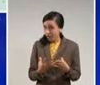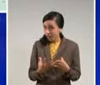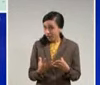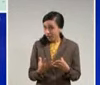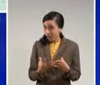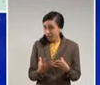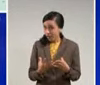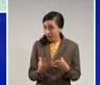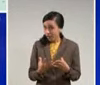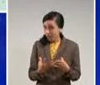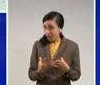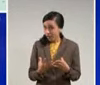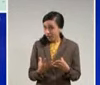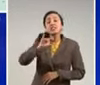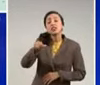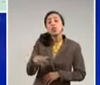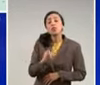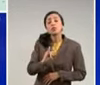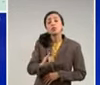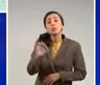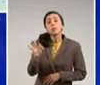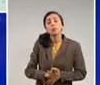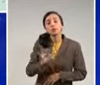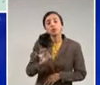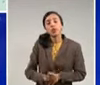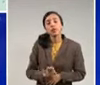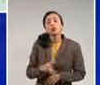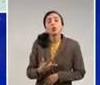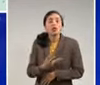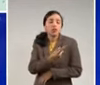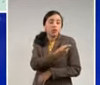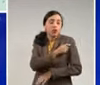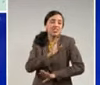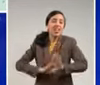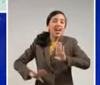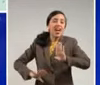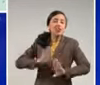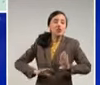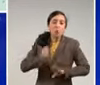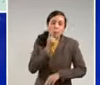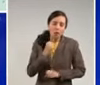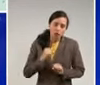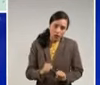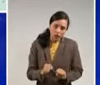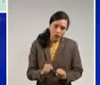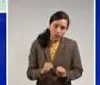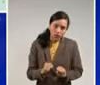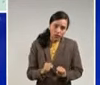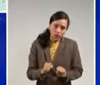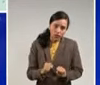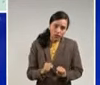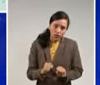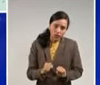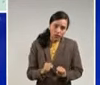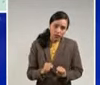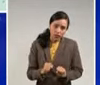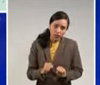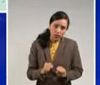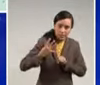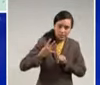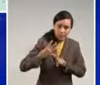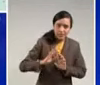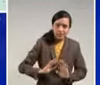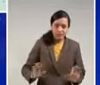el 7,6% con las dosis de refuerzo. Y pudiéramos decir que ya en Cuba se